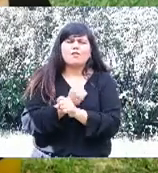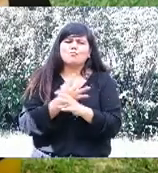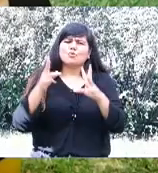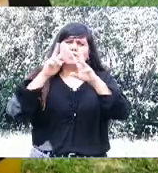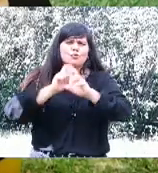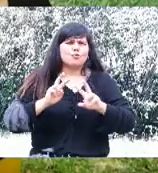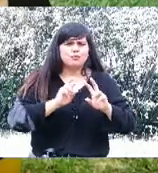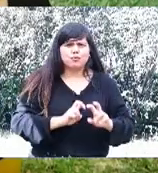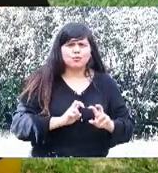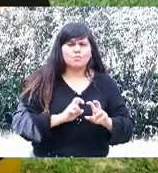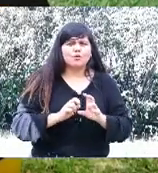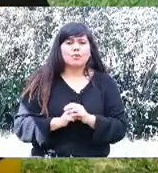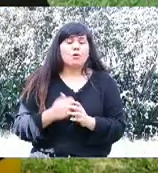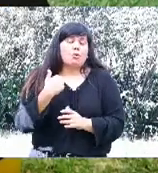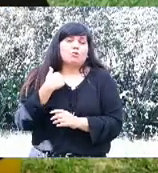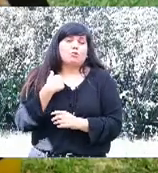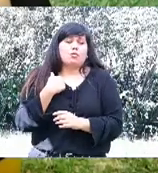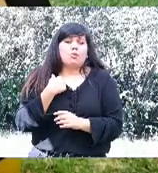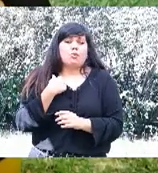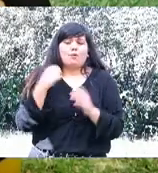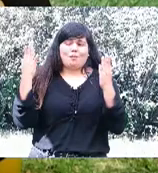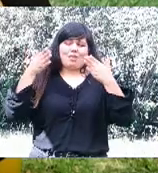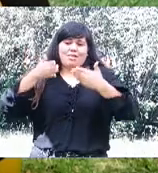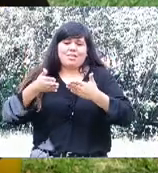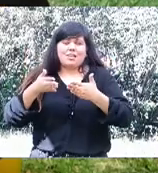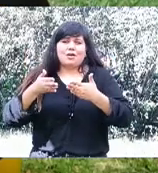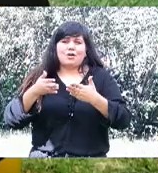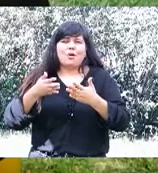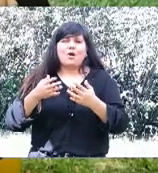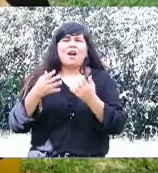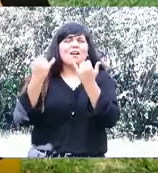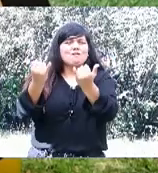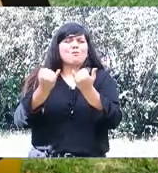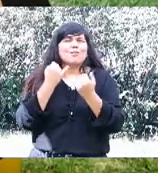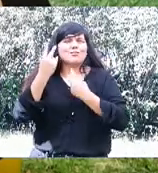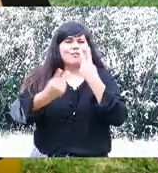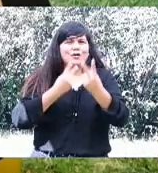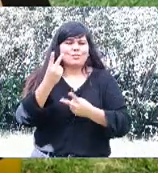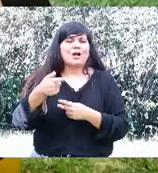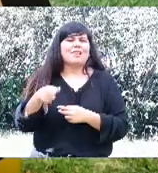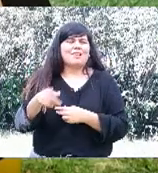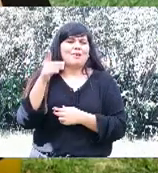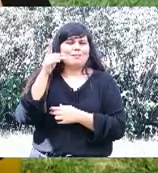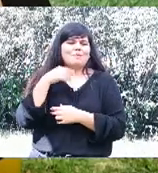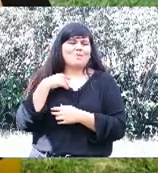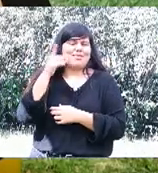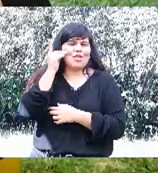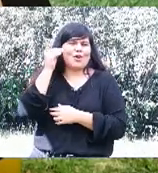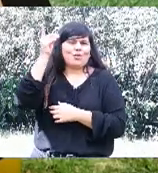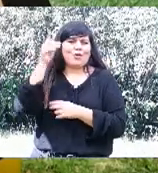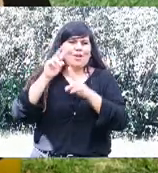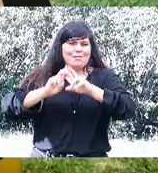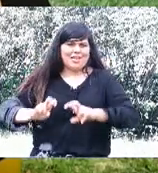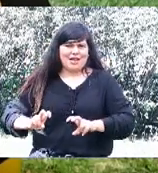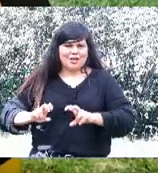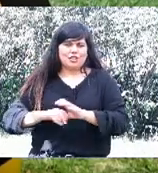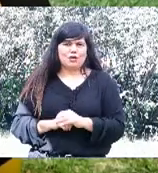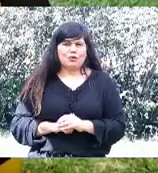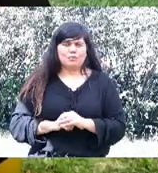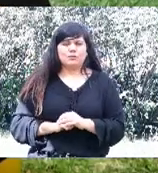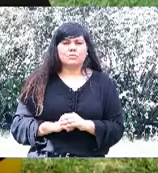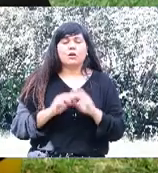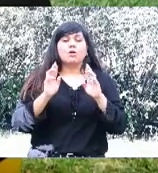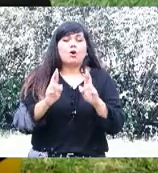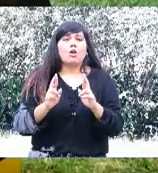que hacer yo al menos me estoy de hecho dedicando eso a desinformación visual es en mi investigación doctoral e y nada pues esperemos que